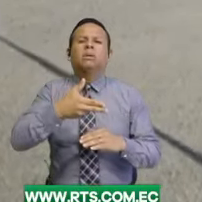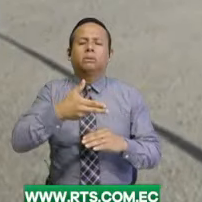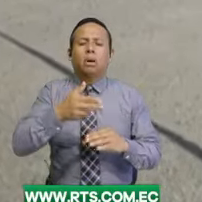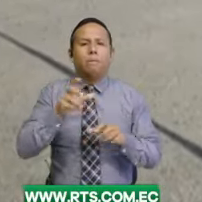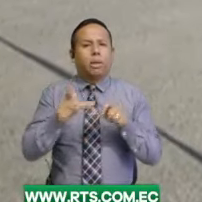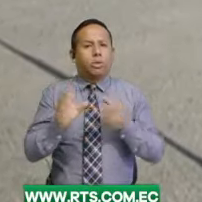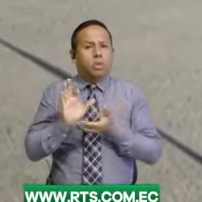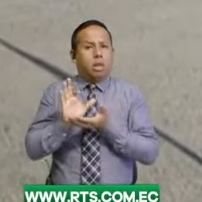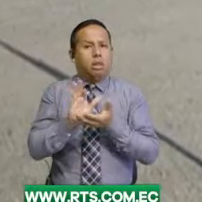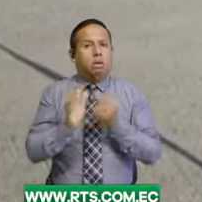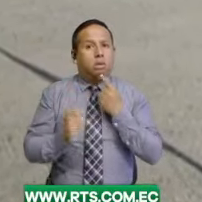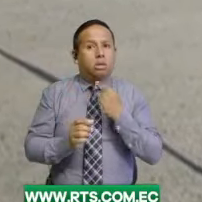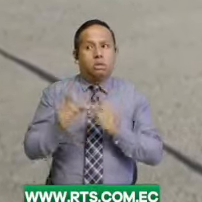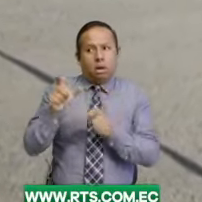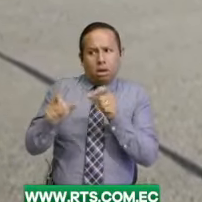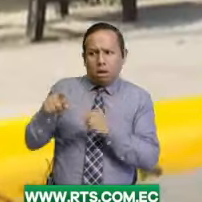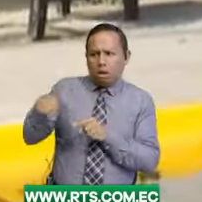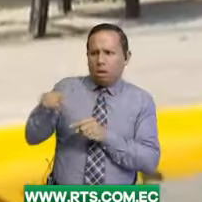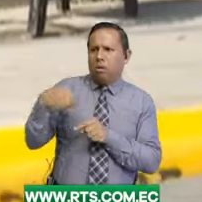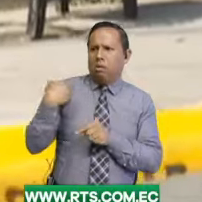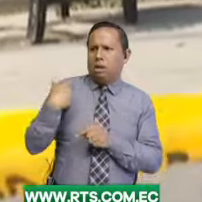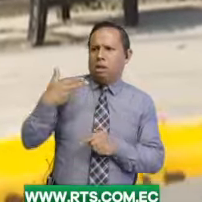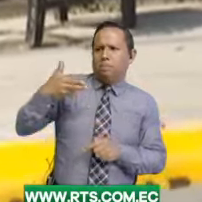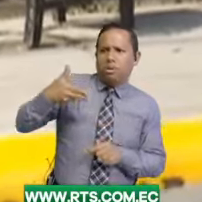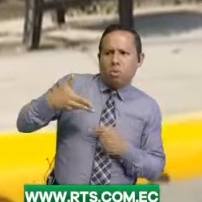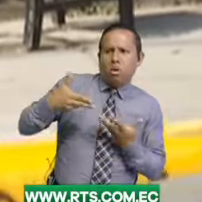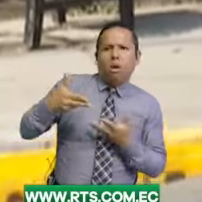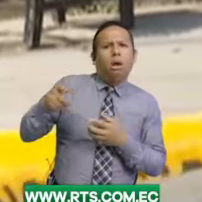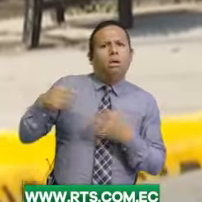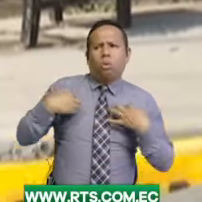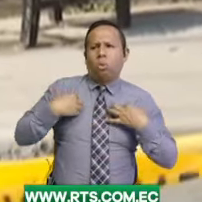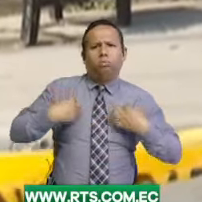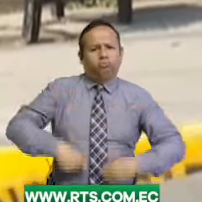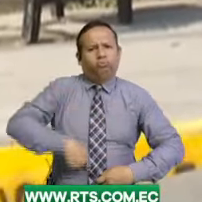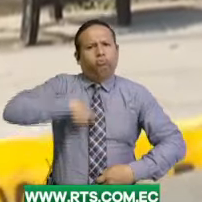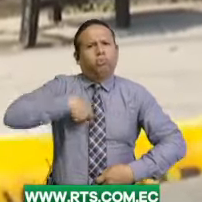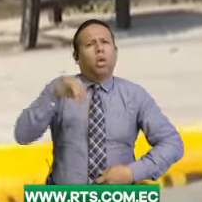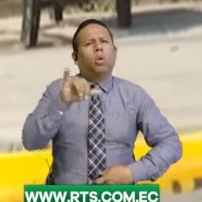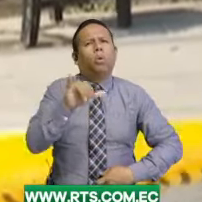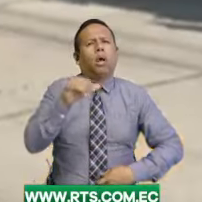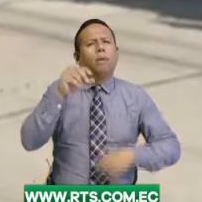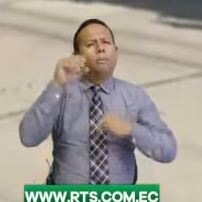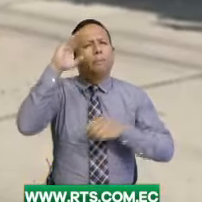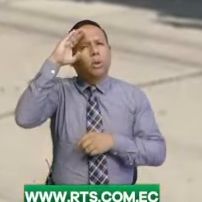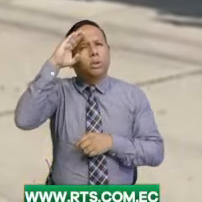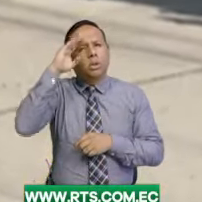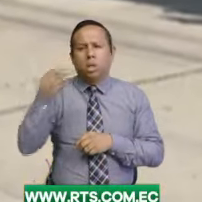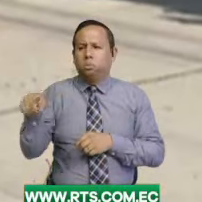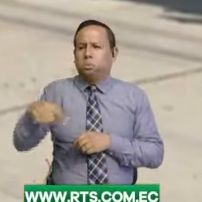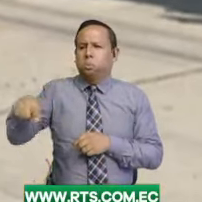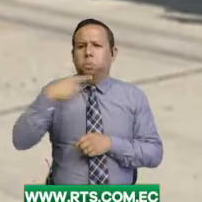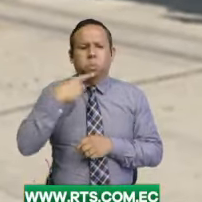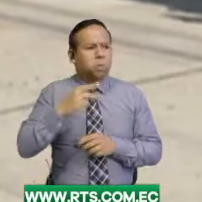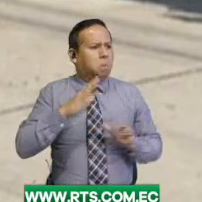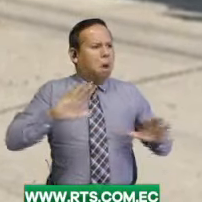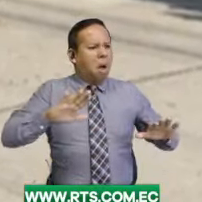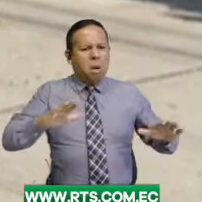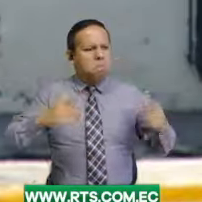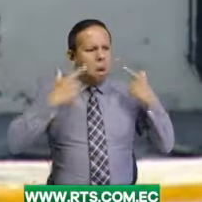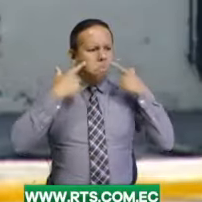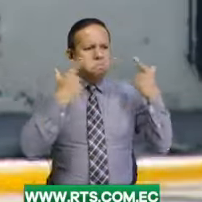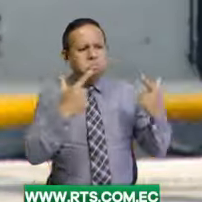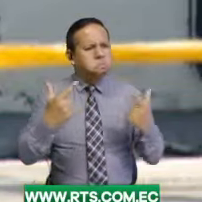testigos, varios hombres que portaban pistolas y que vestían chalecos similares a las de uso policial y que gritaban que era un operativo, llegaron